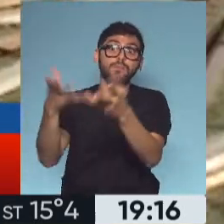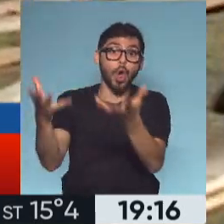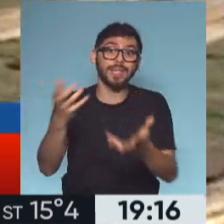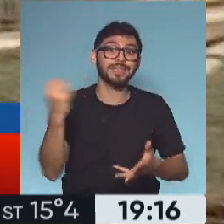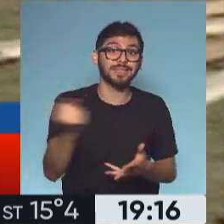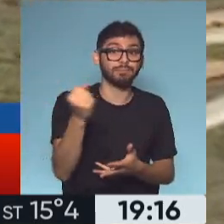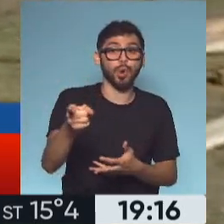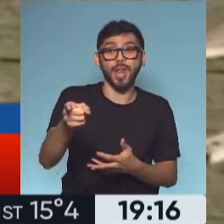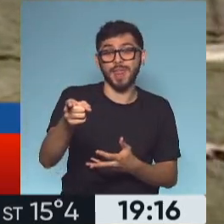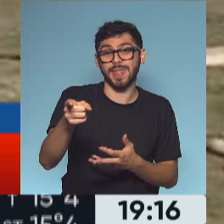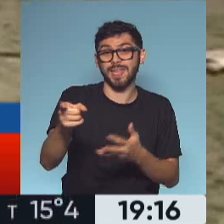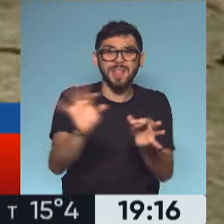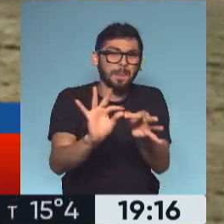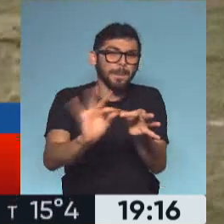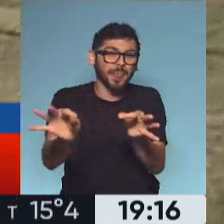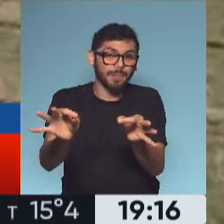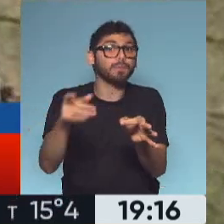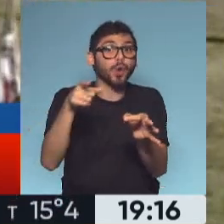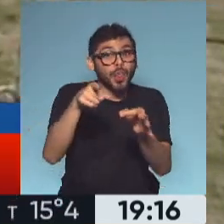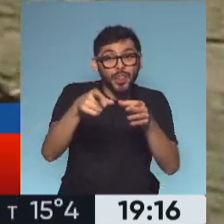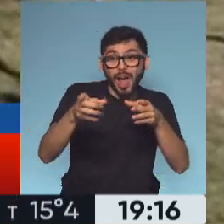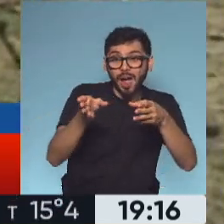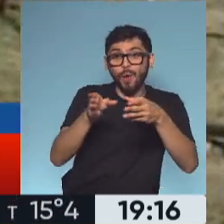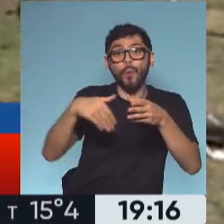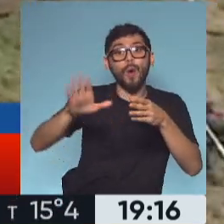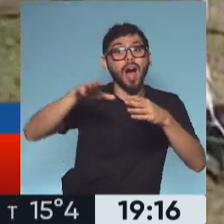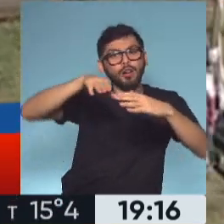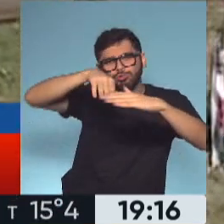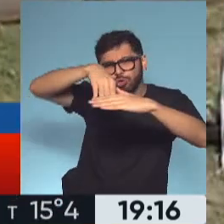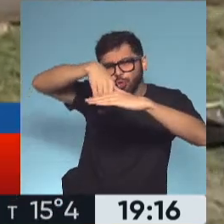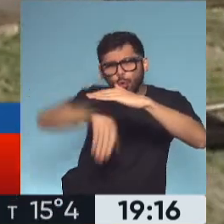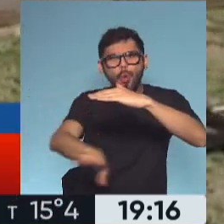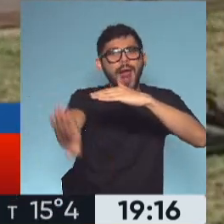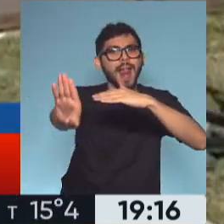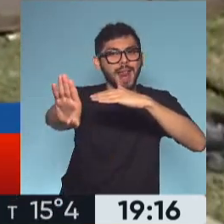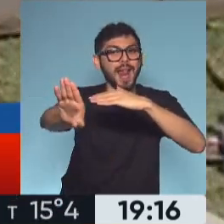la cercanía, porque por esta pasarela, por el túnel que van a colocar